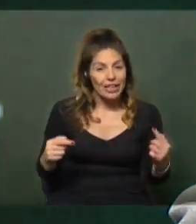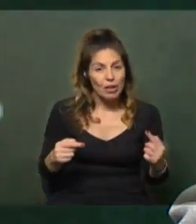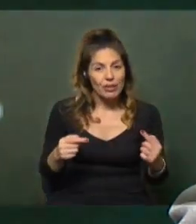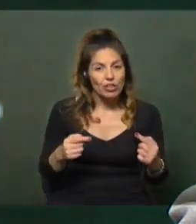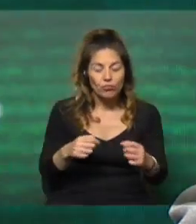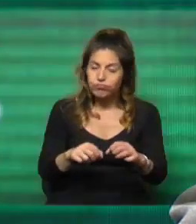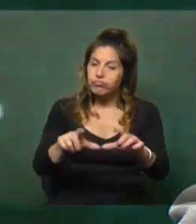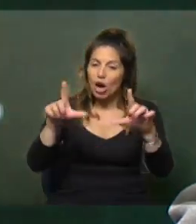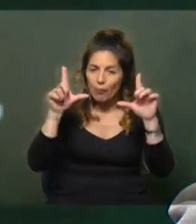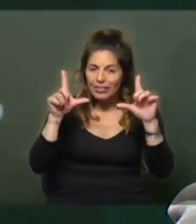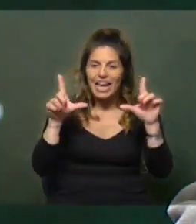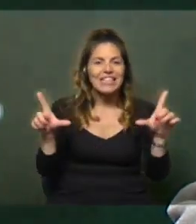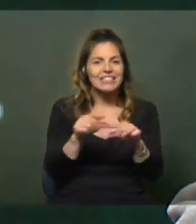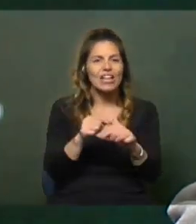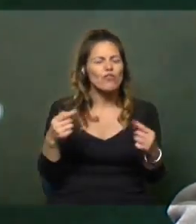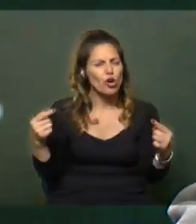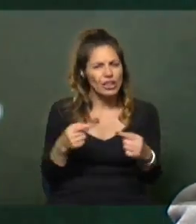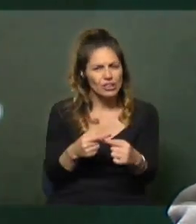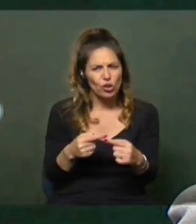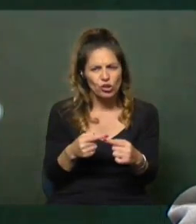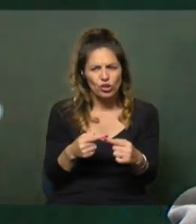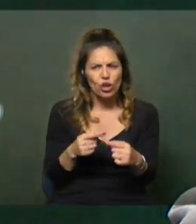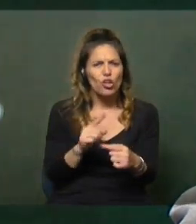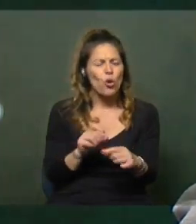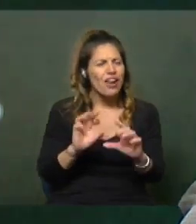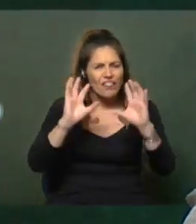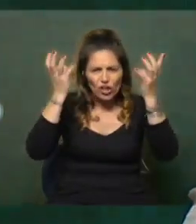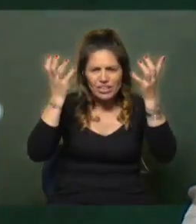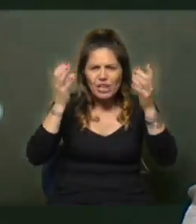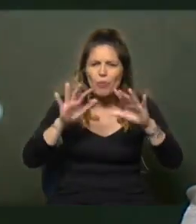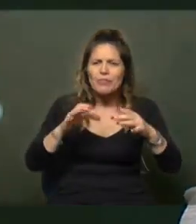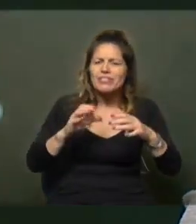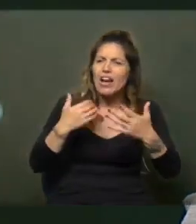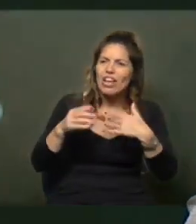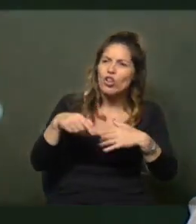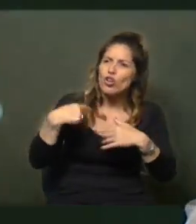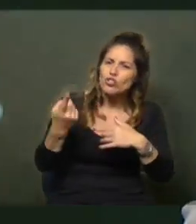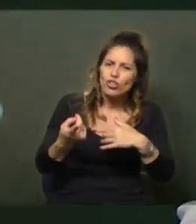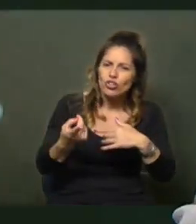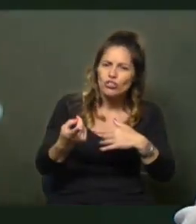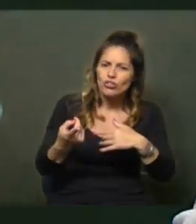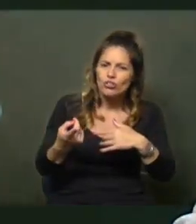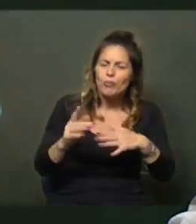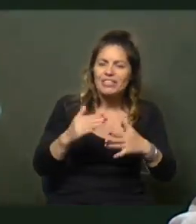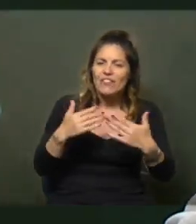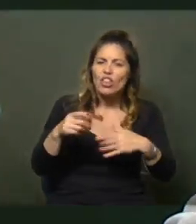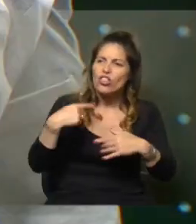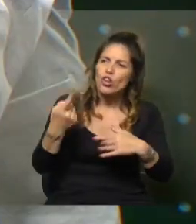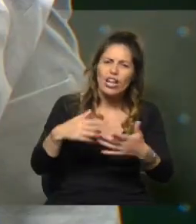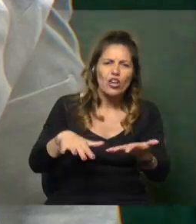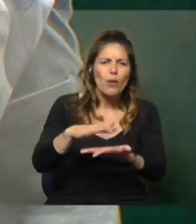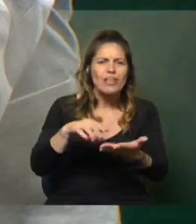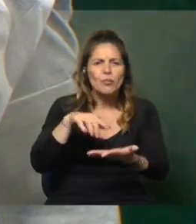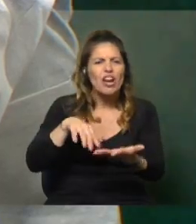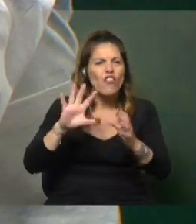debería llamar la atención y cierro fue contradictorio eh No a la violencia pero parecía que estar hablando de los demás parecía estar hablando acá en espacio para a los